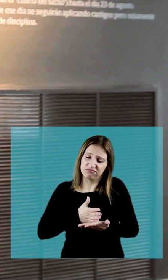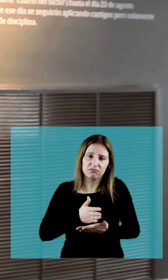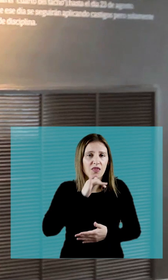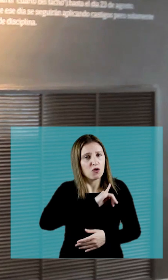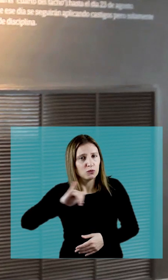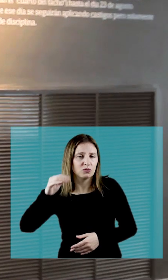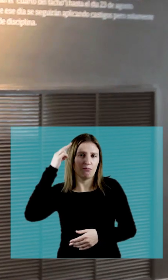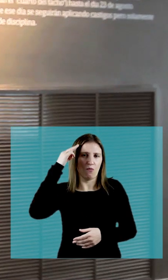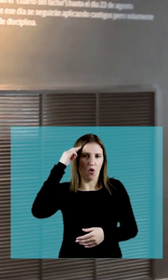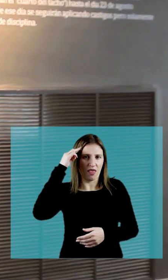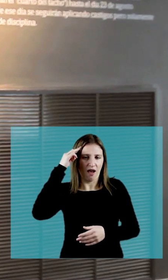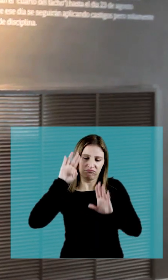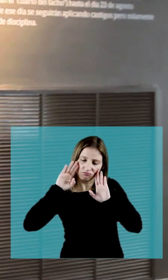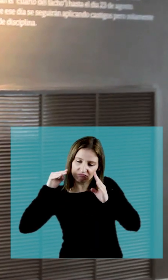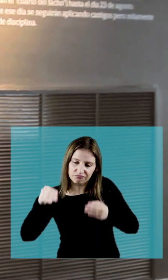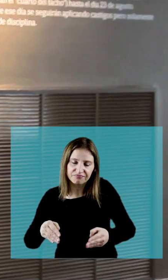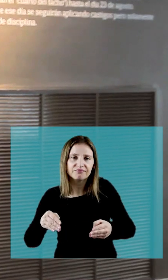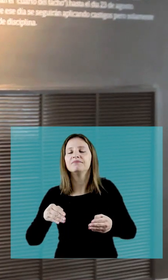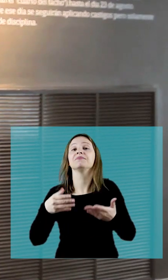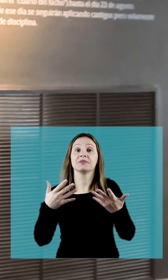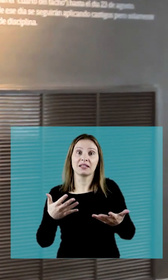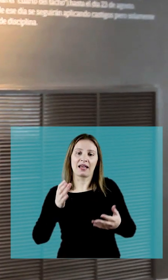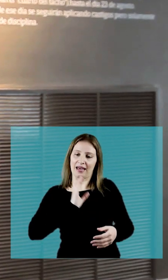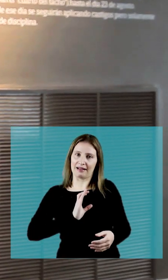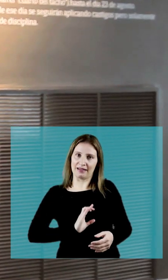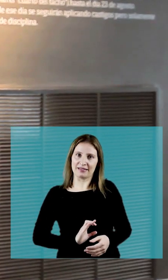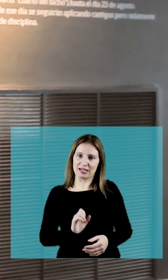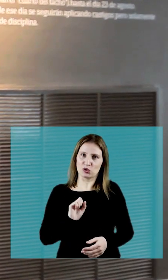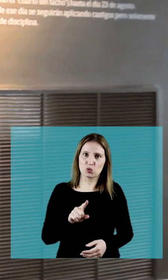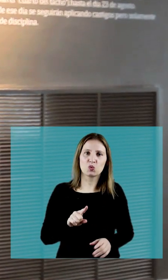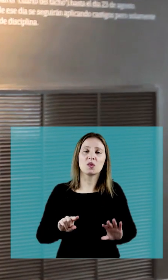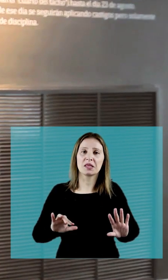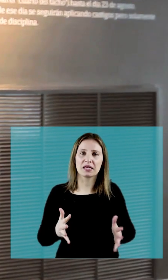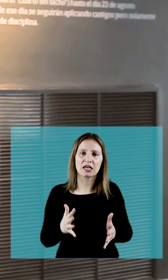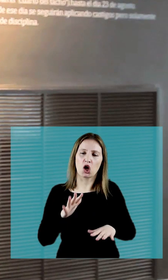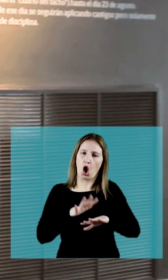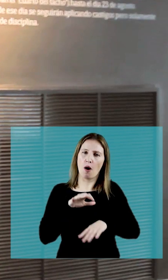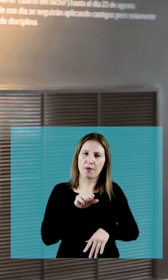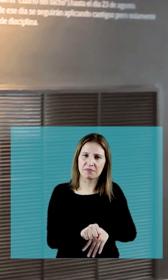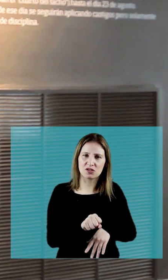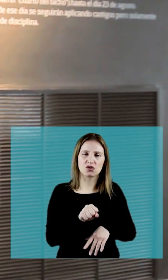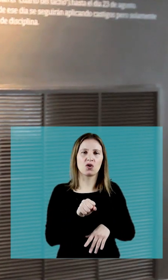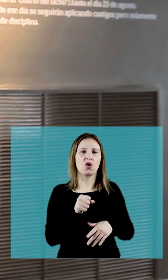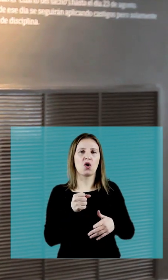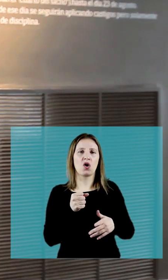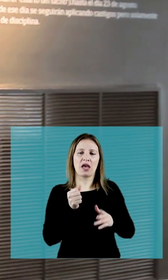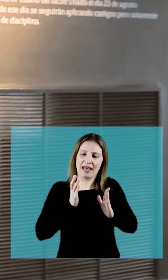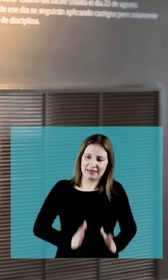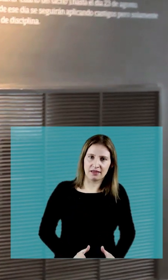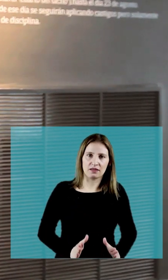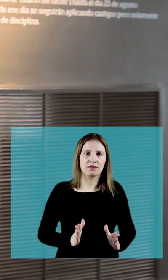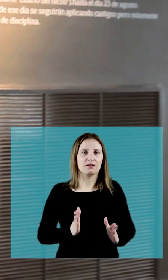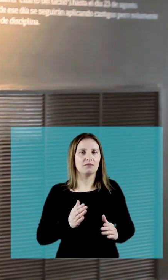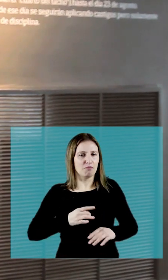memoria. Y lo va a hacer con lo que eran sus características personales, que era compromiso ético con la